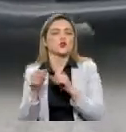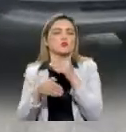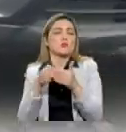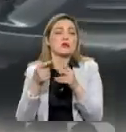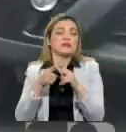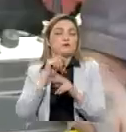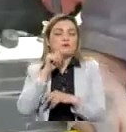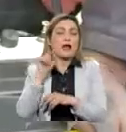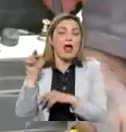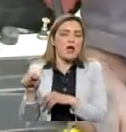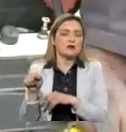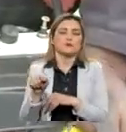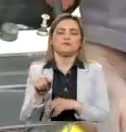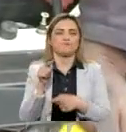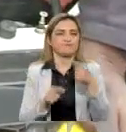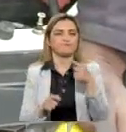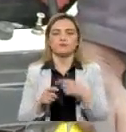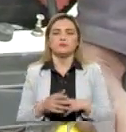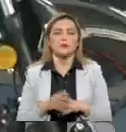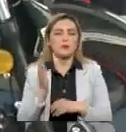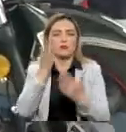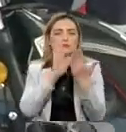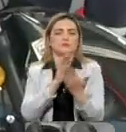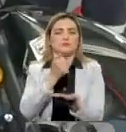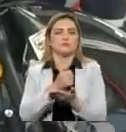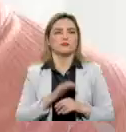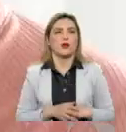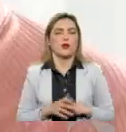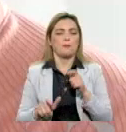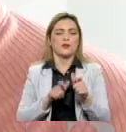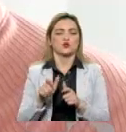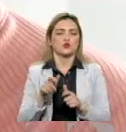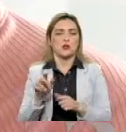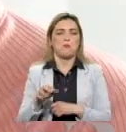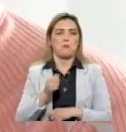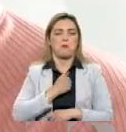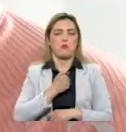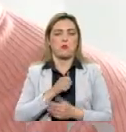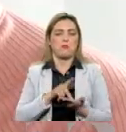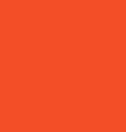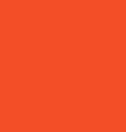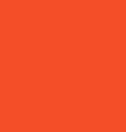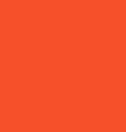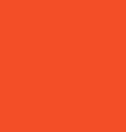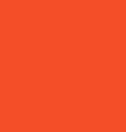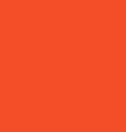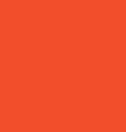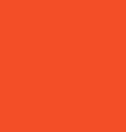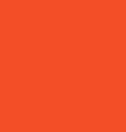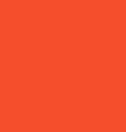estos vacíos, serán los ciudadanos los que tengan que asumir los engorrosos trámites. En Quito, Belén Merizalde, 24 horas.